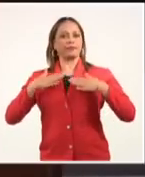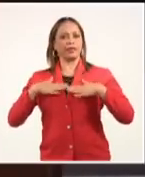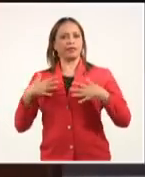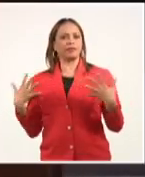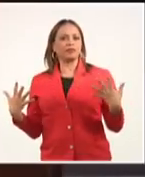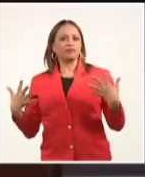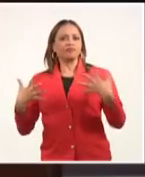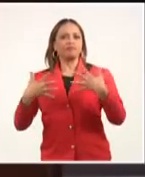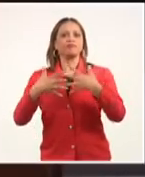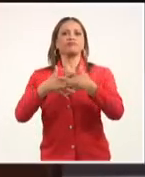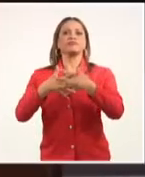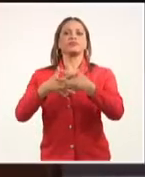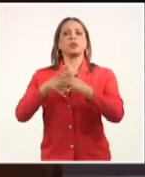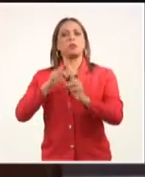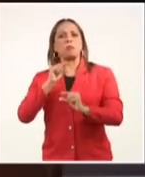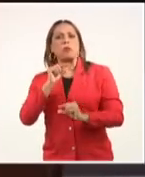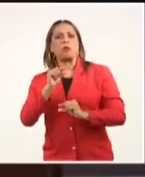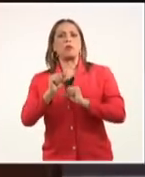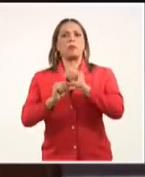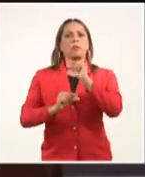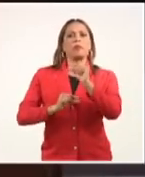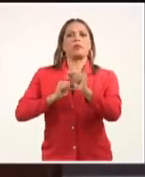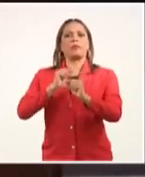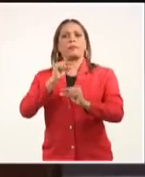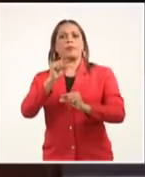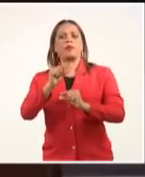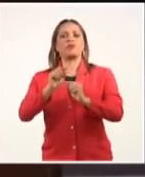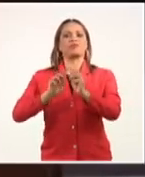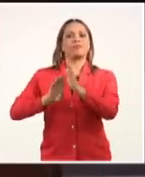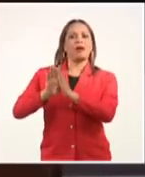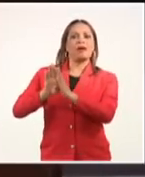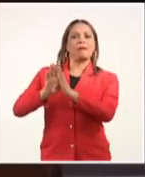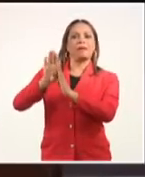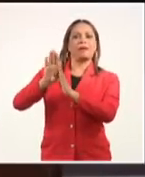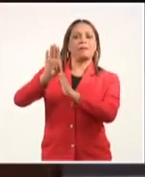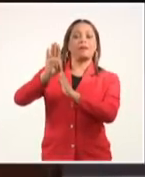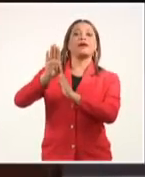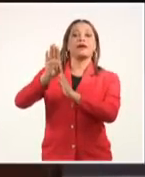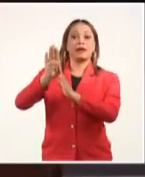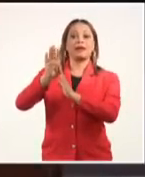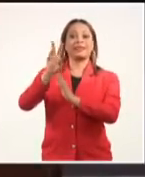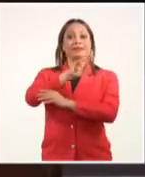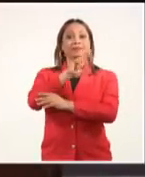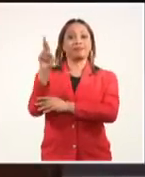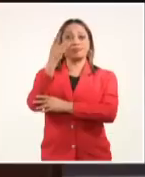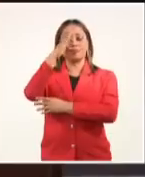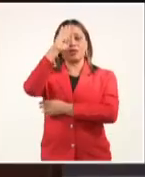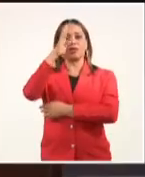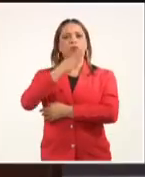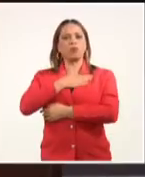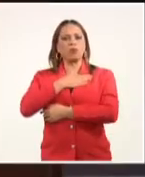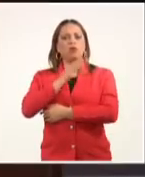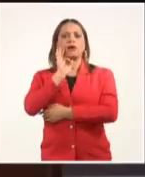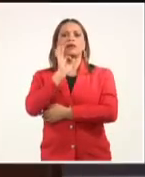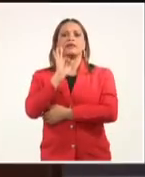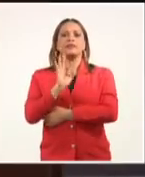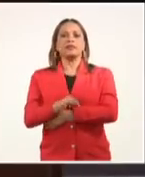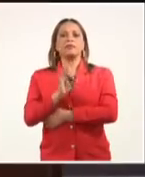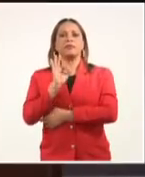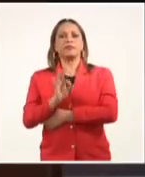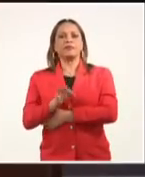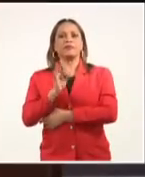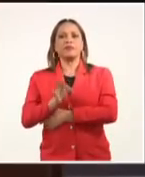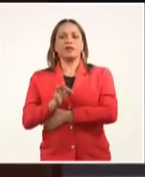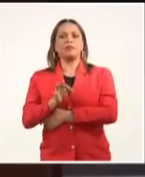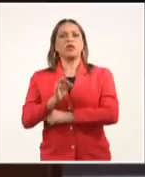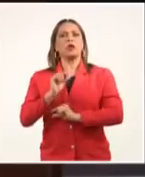ladrillo a ladrillo. En la Revolución Cubana ha tenido cabida